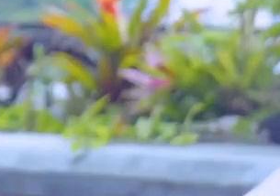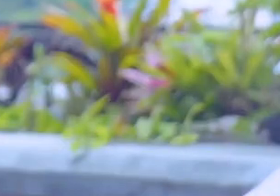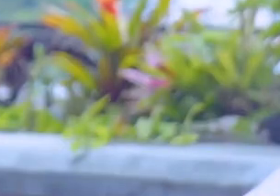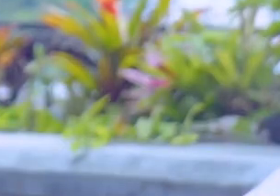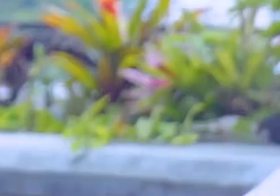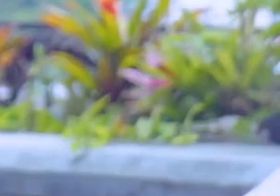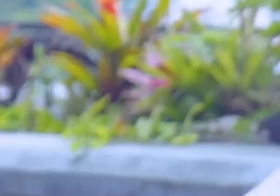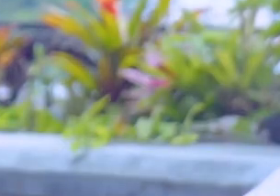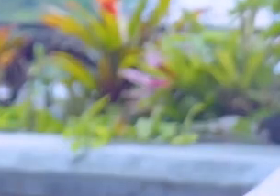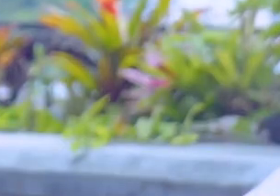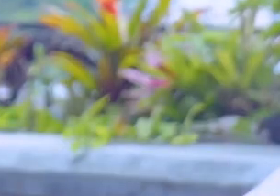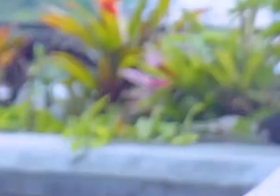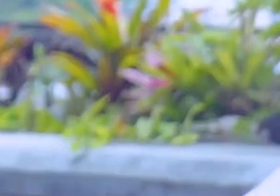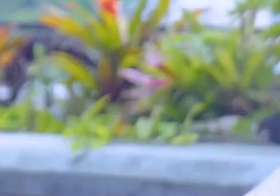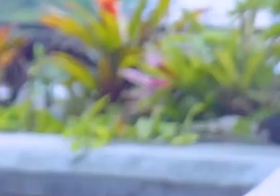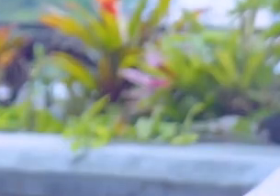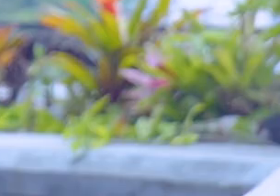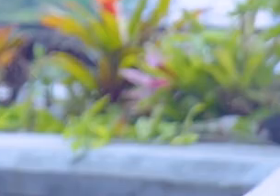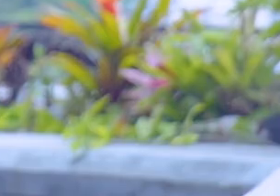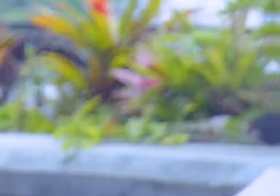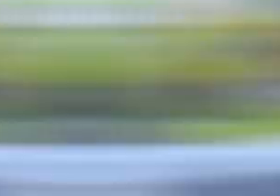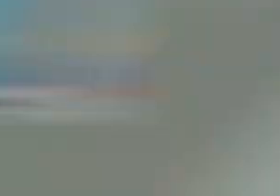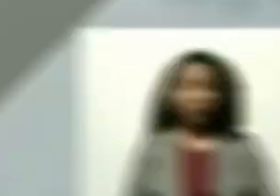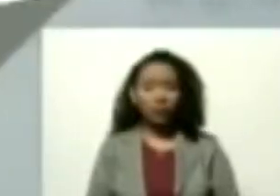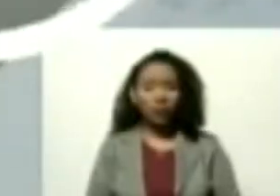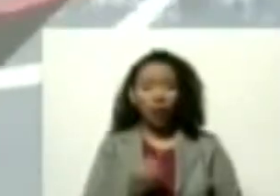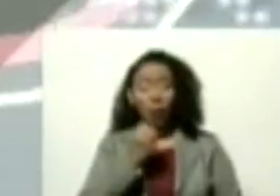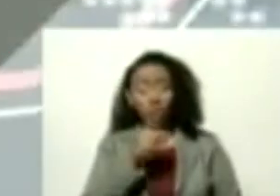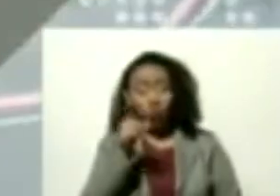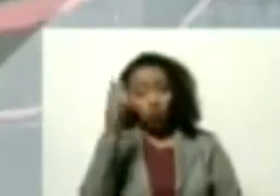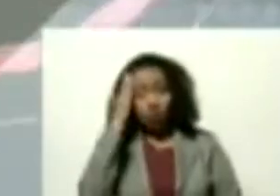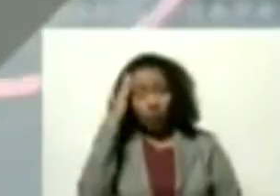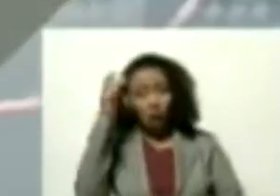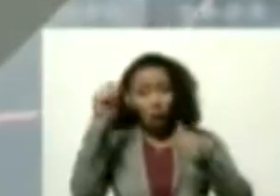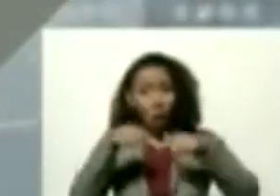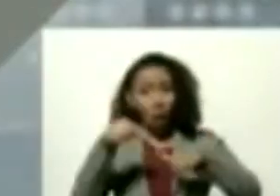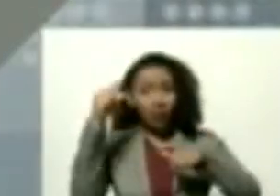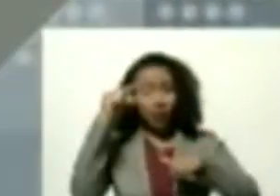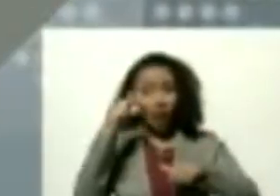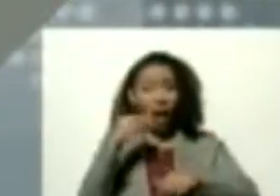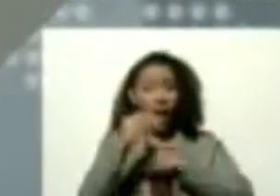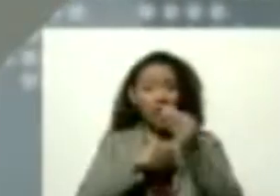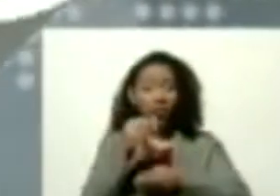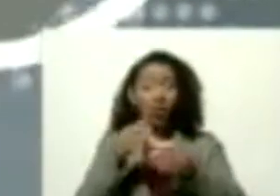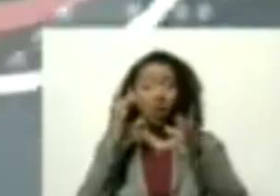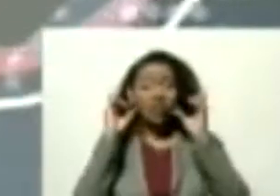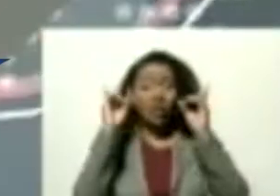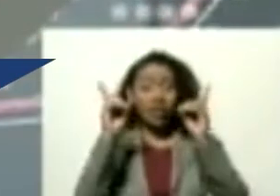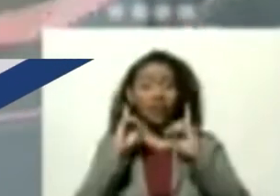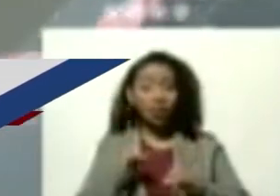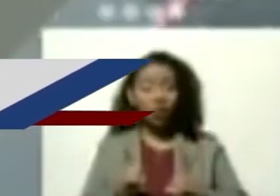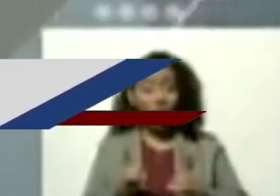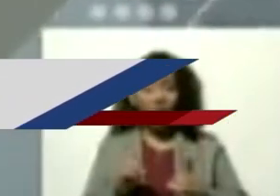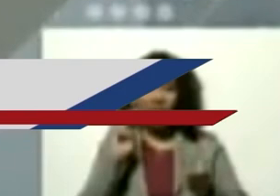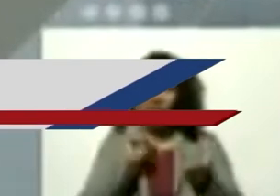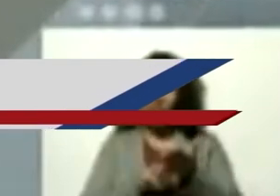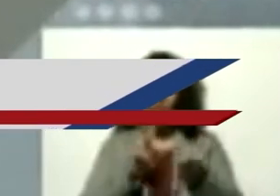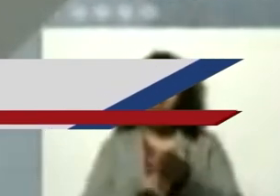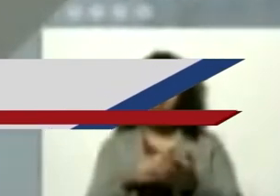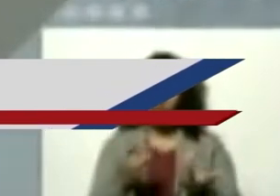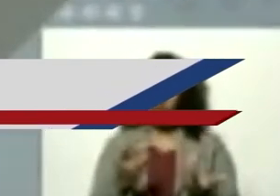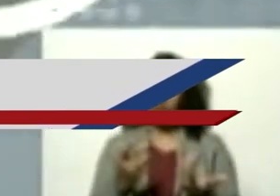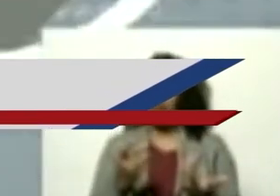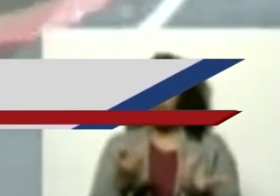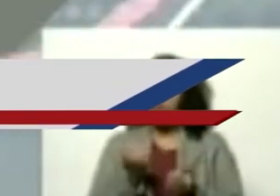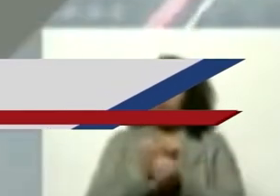a intereses ajenos a los del pueblo venezolano. El día de hoy hubo una decisión realmente insólita de un